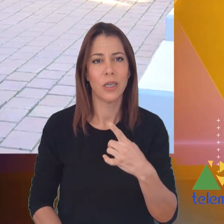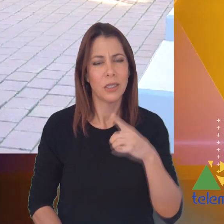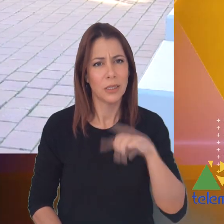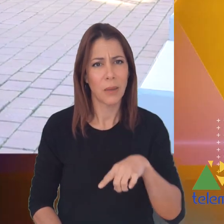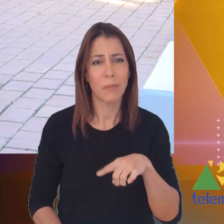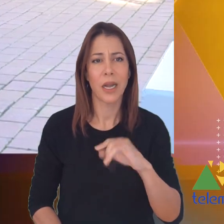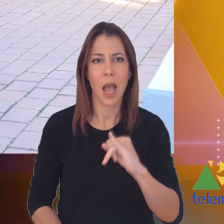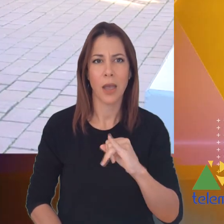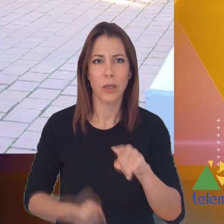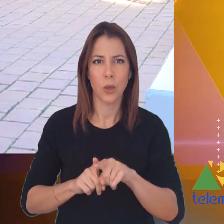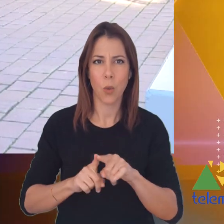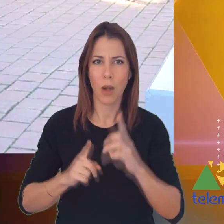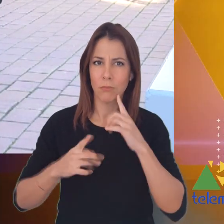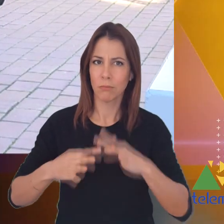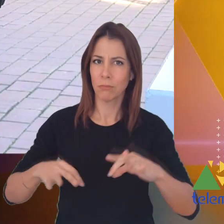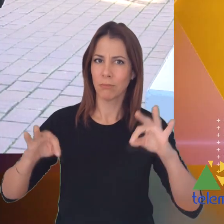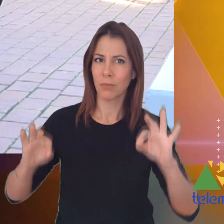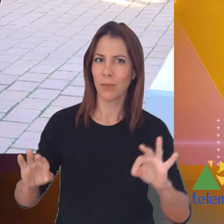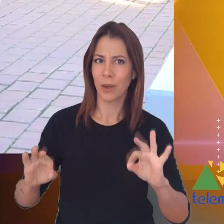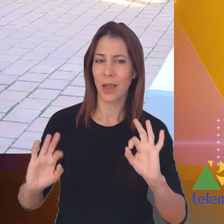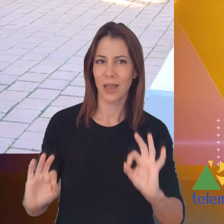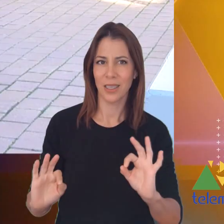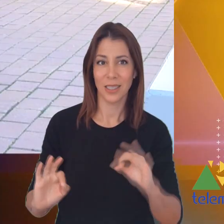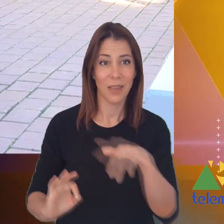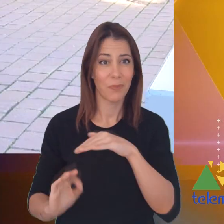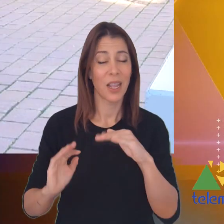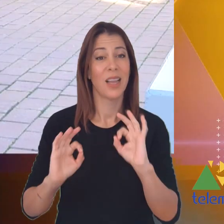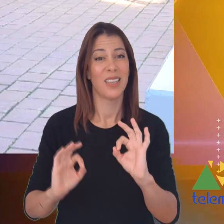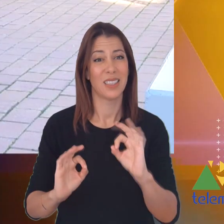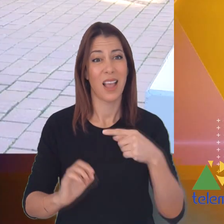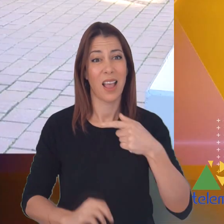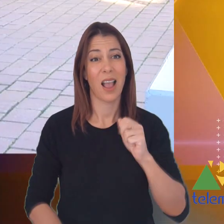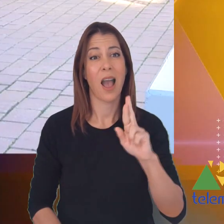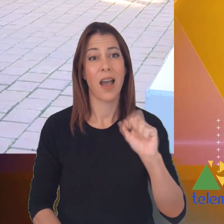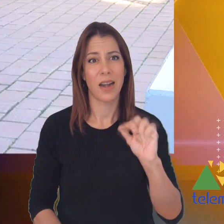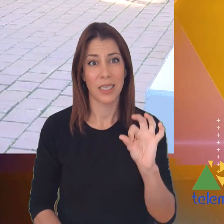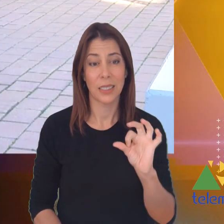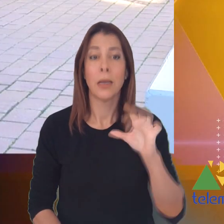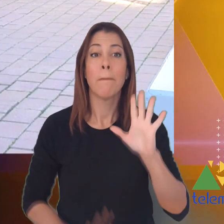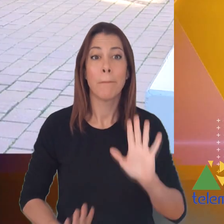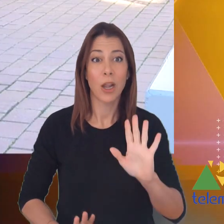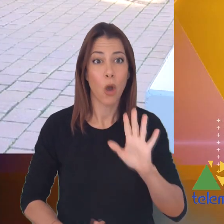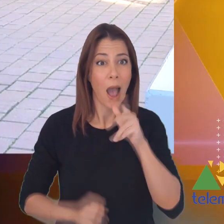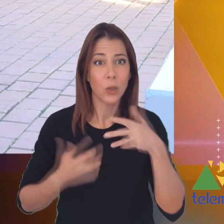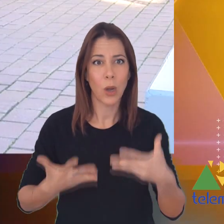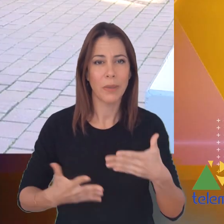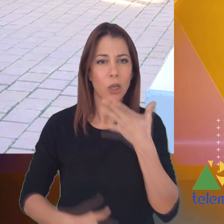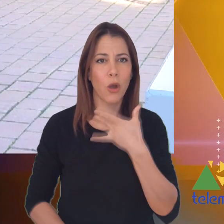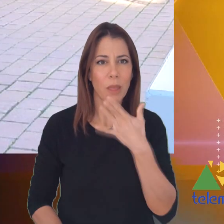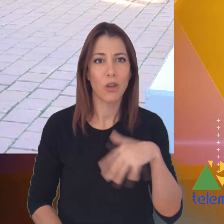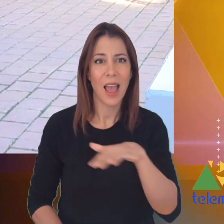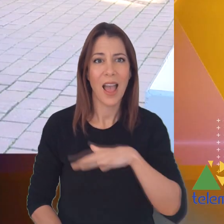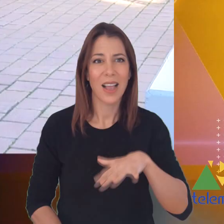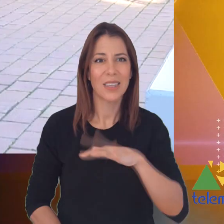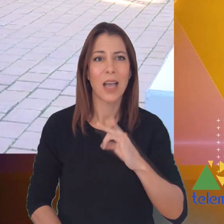sobre todo la majestuosidad de la casa de Garás. La plaza de Burgos, como nosotros la conocemos actualmente. Aquí